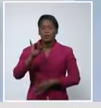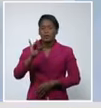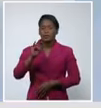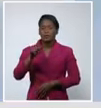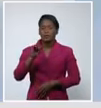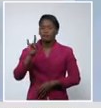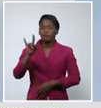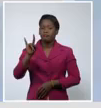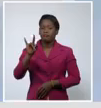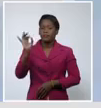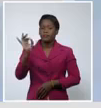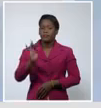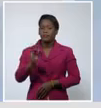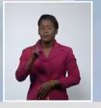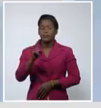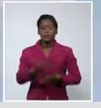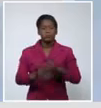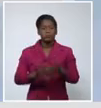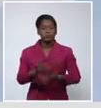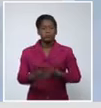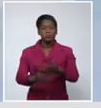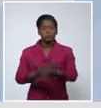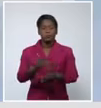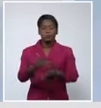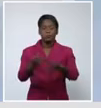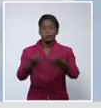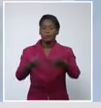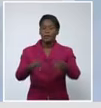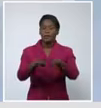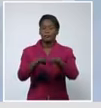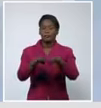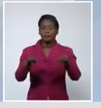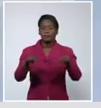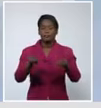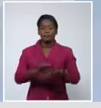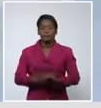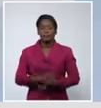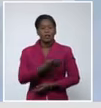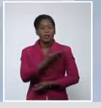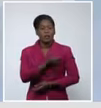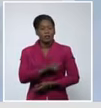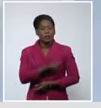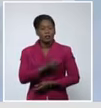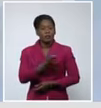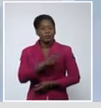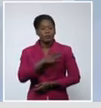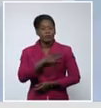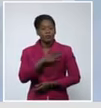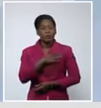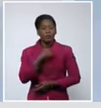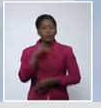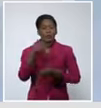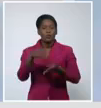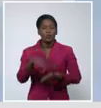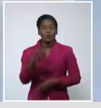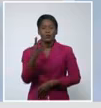97,9% con una evolución clínica estable. Lamentamos en el día de hoy el fallecimiento de 3